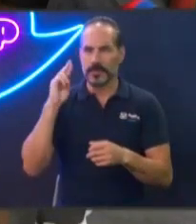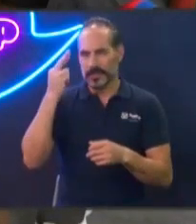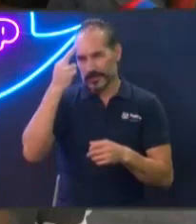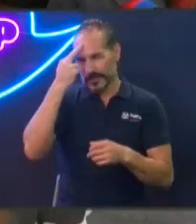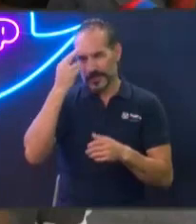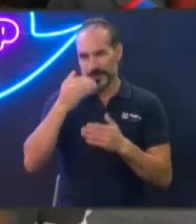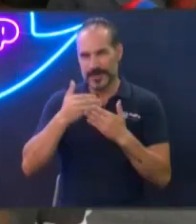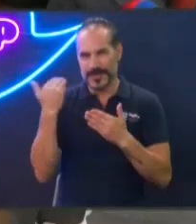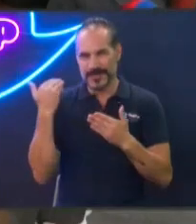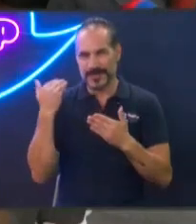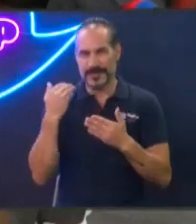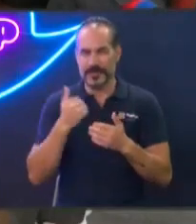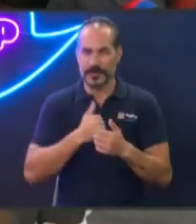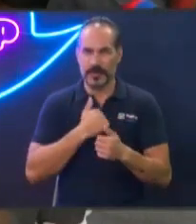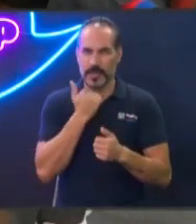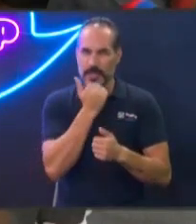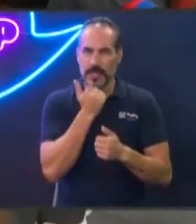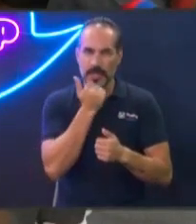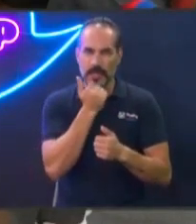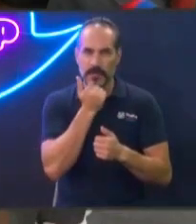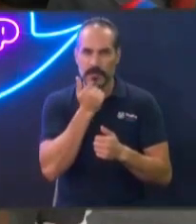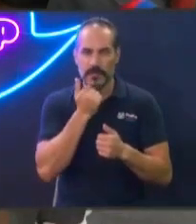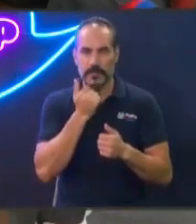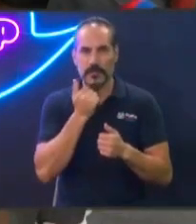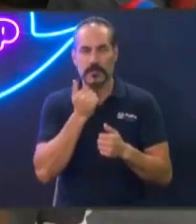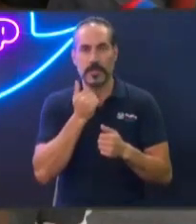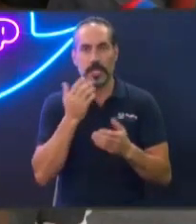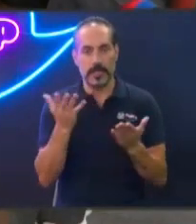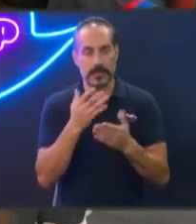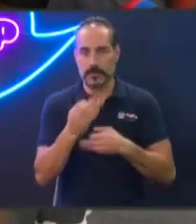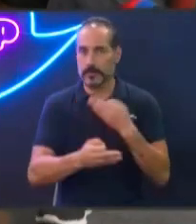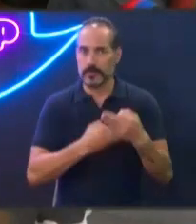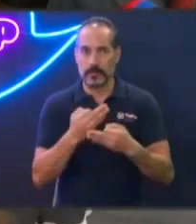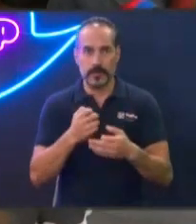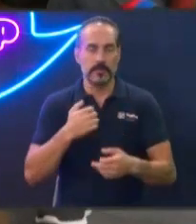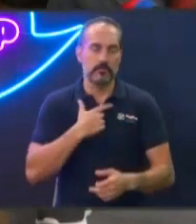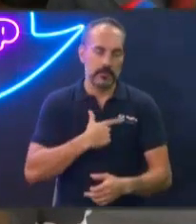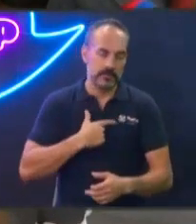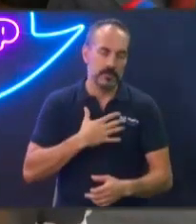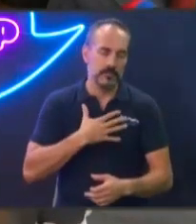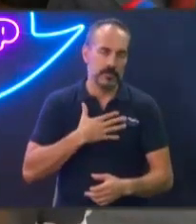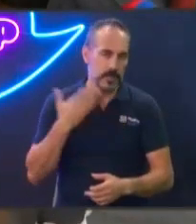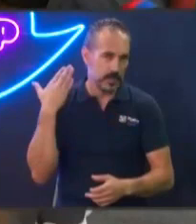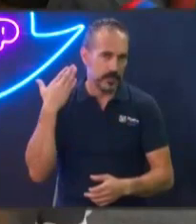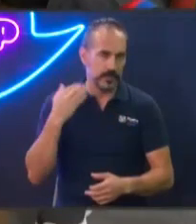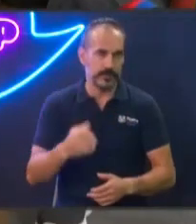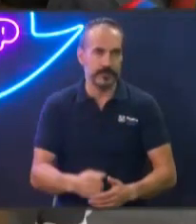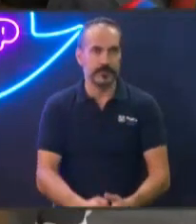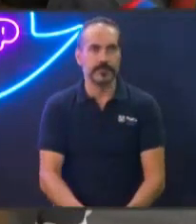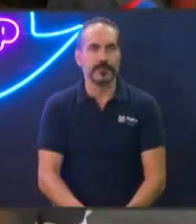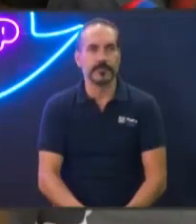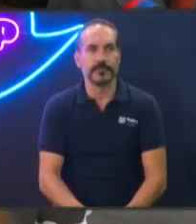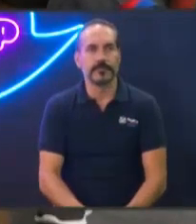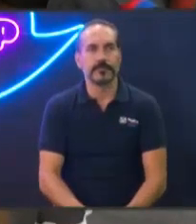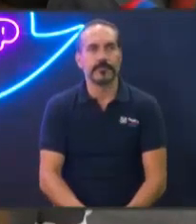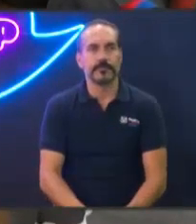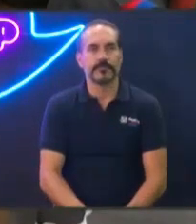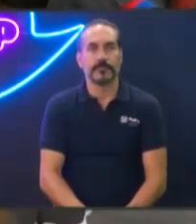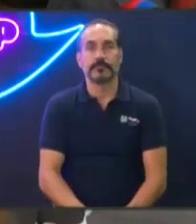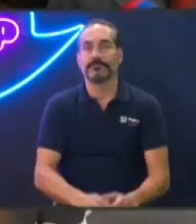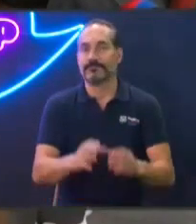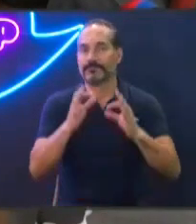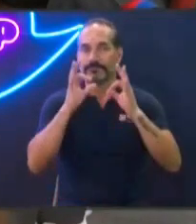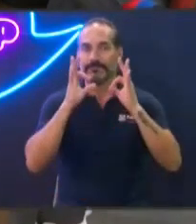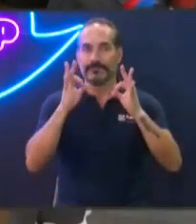pero debíamos estar en la organización del evento que en clase es No claro afortunadamente ha habido una convocatoria buena a partir de de este